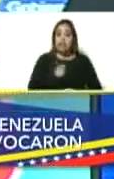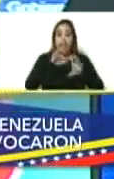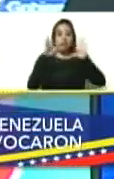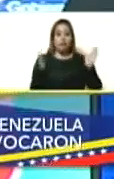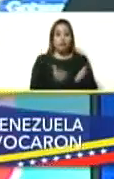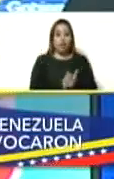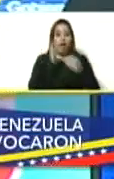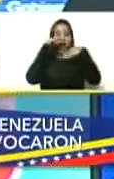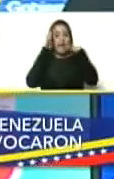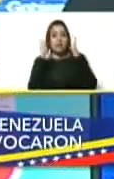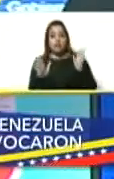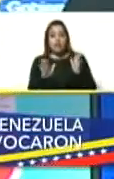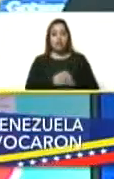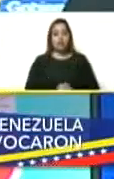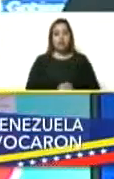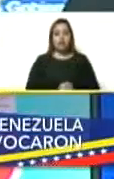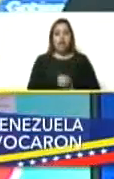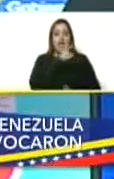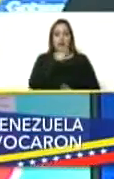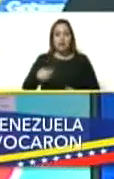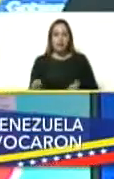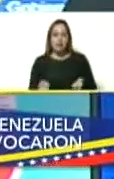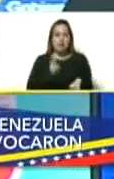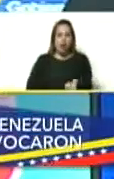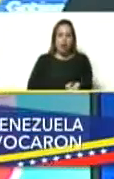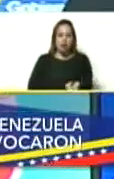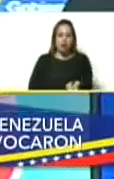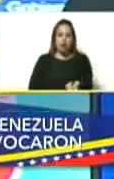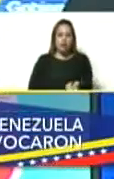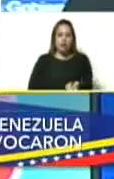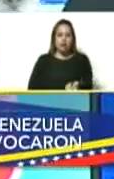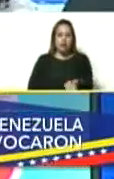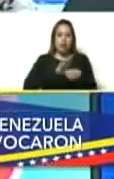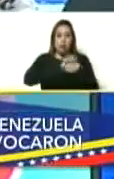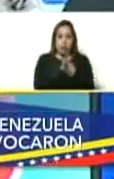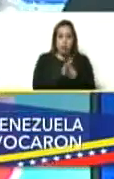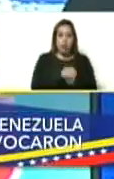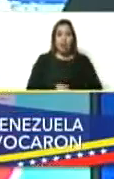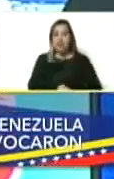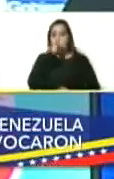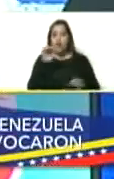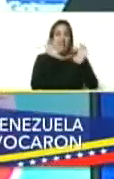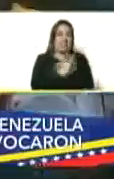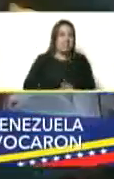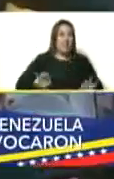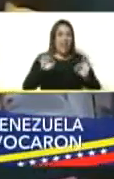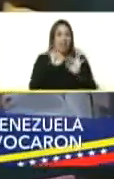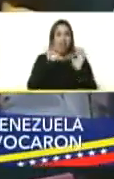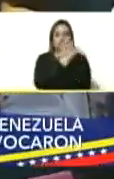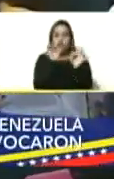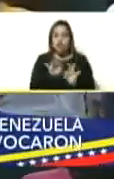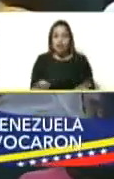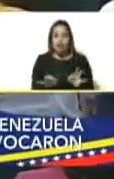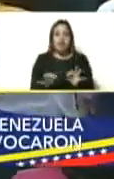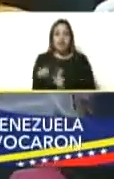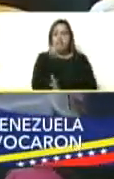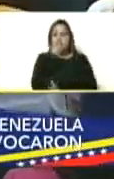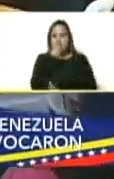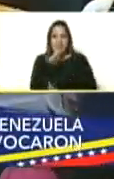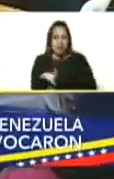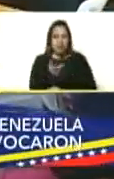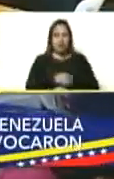para atender sobre todo los casos graves, para que no tuviéramos ningún tipo de